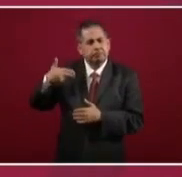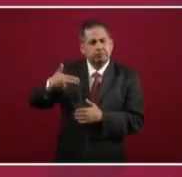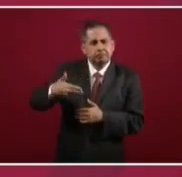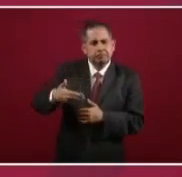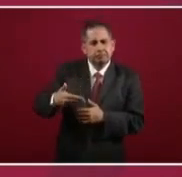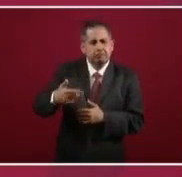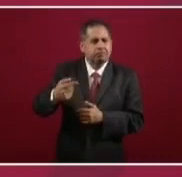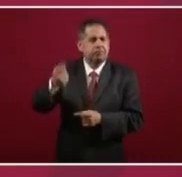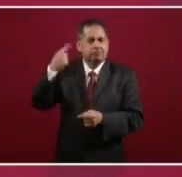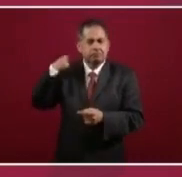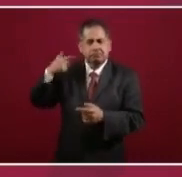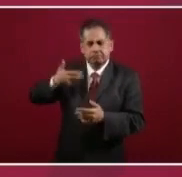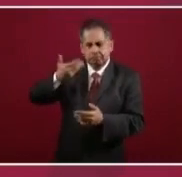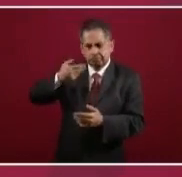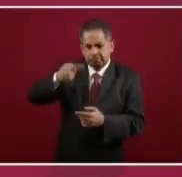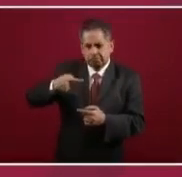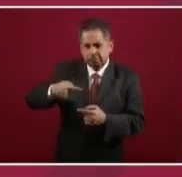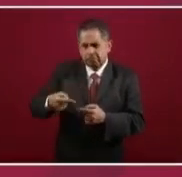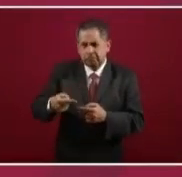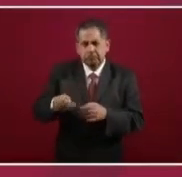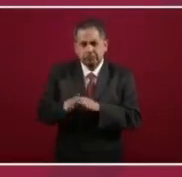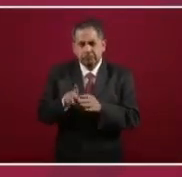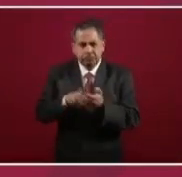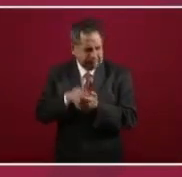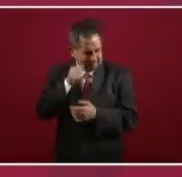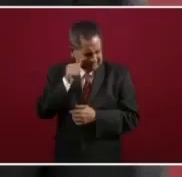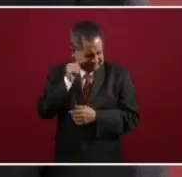de tiempo atrás ayer